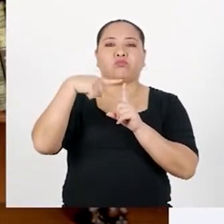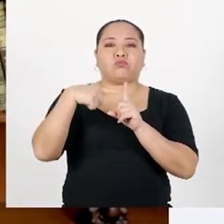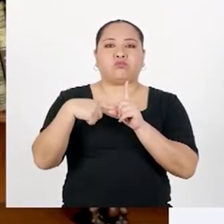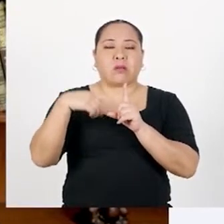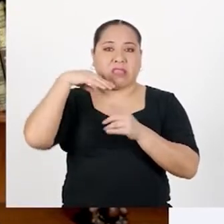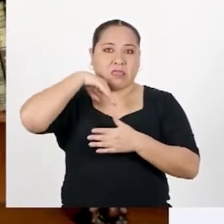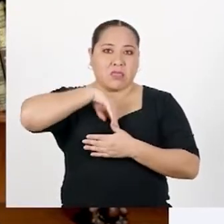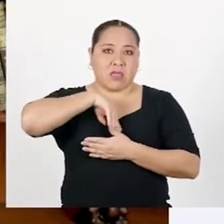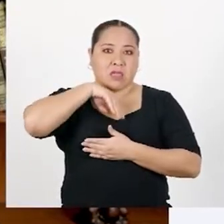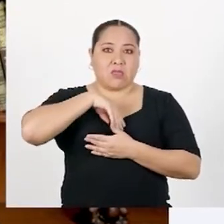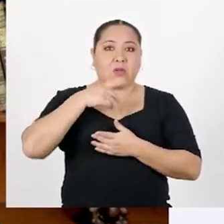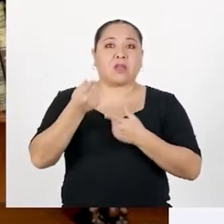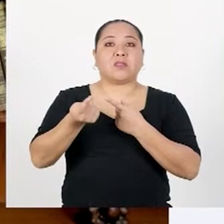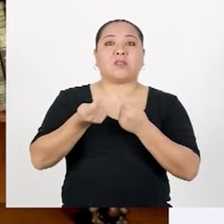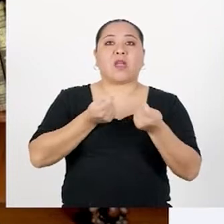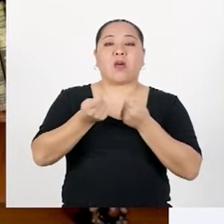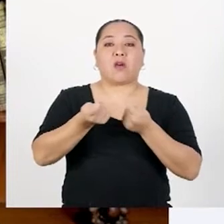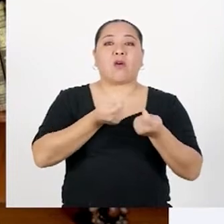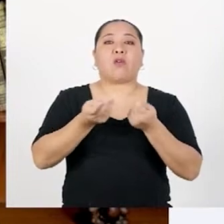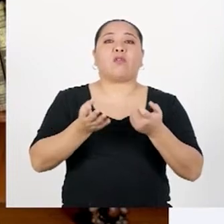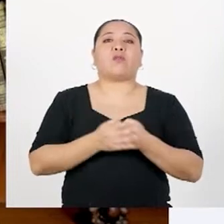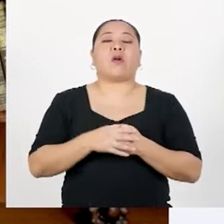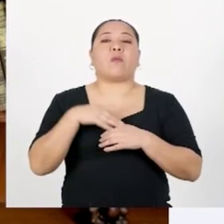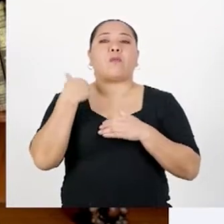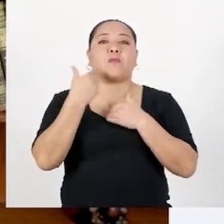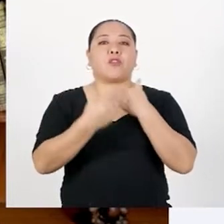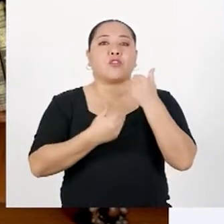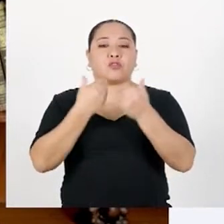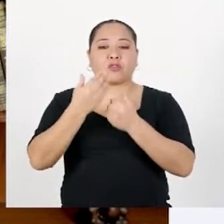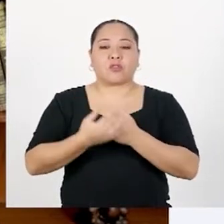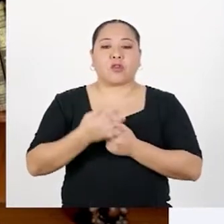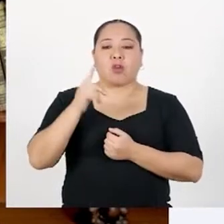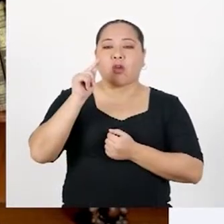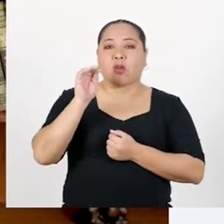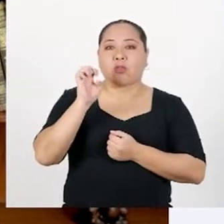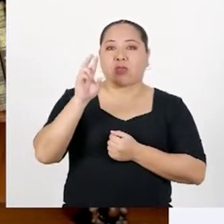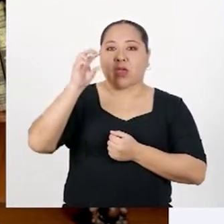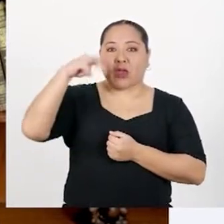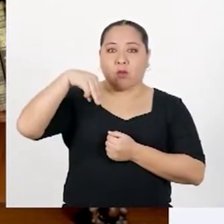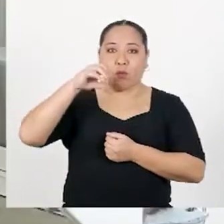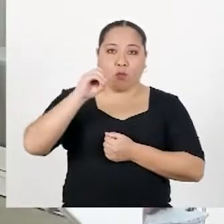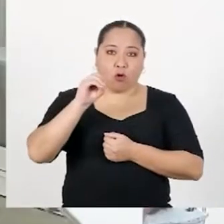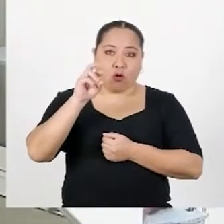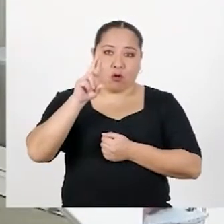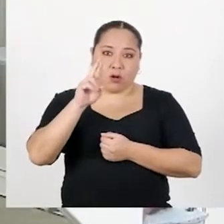corporal, que está regulada mediante el proceso de termorregulación.